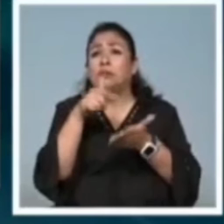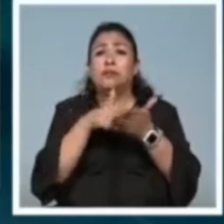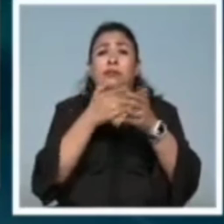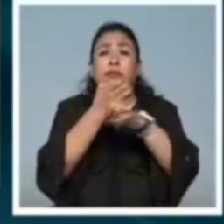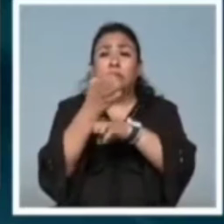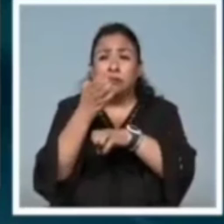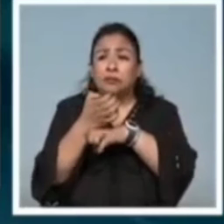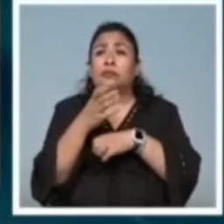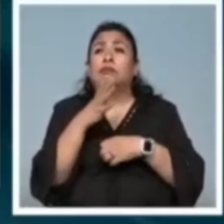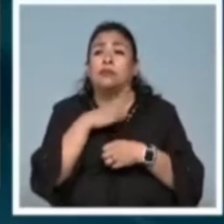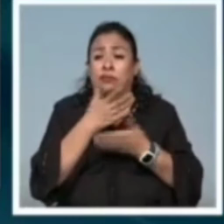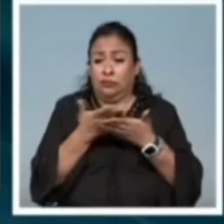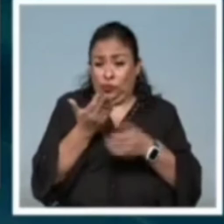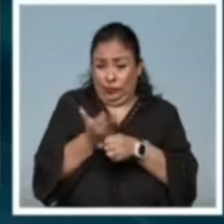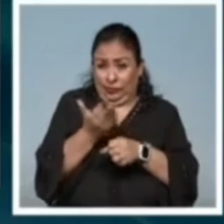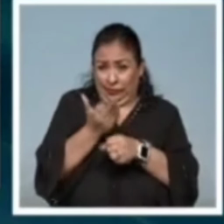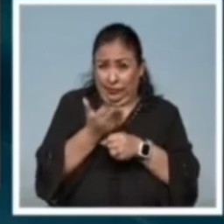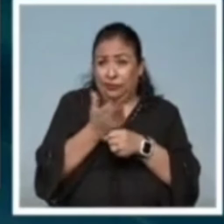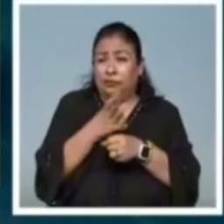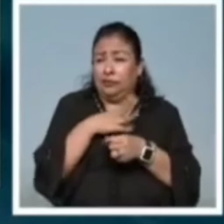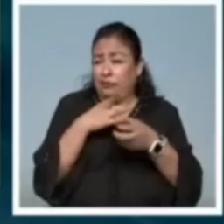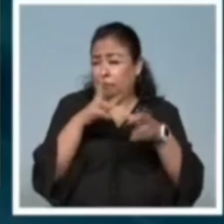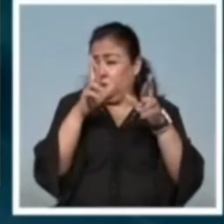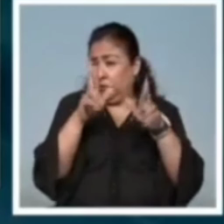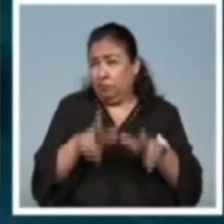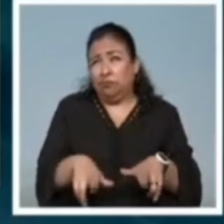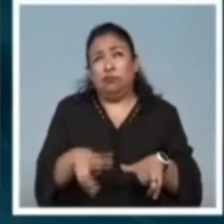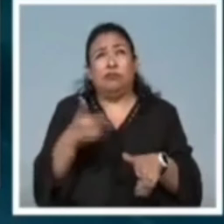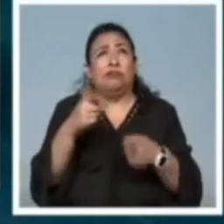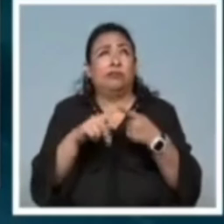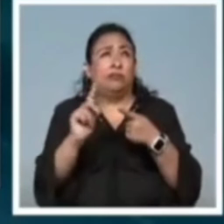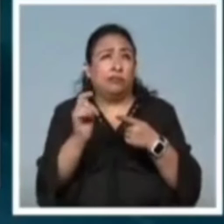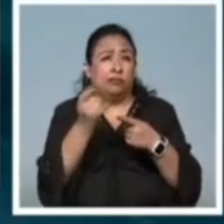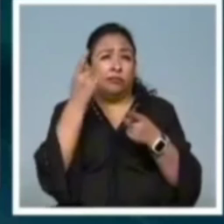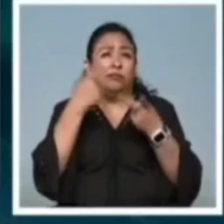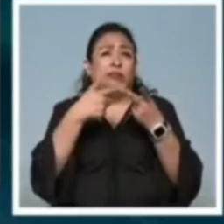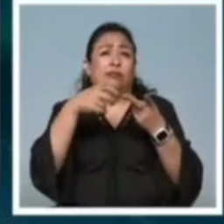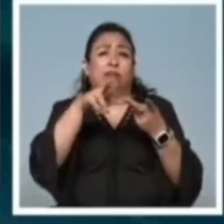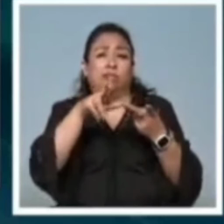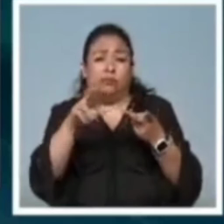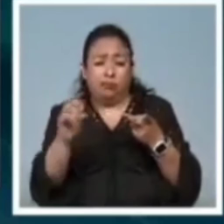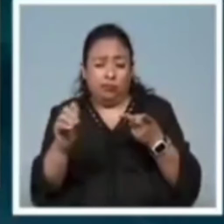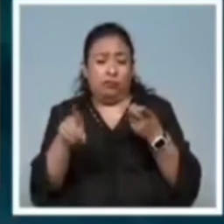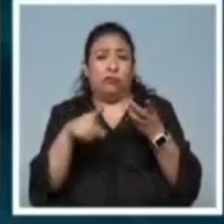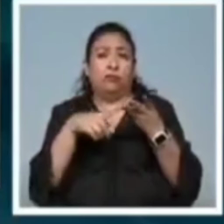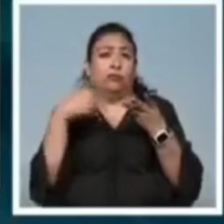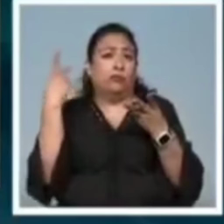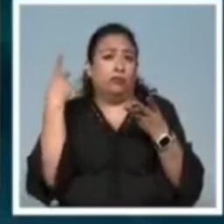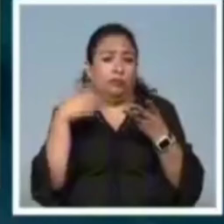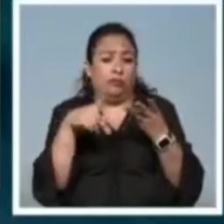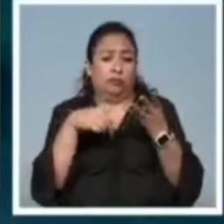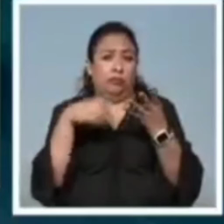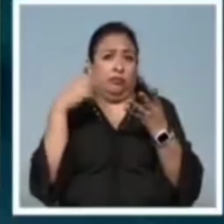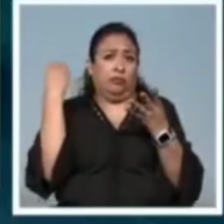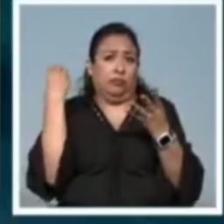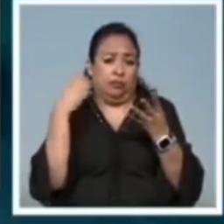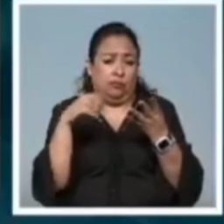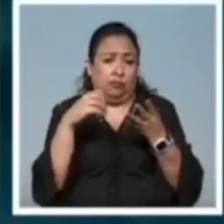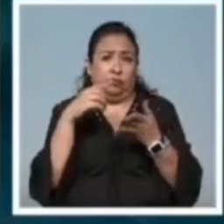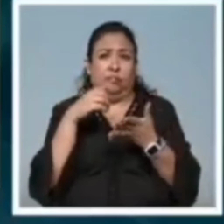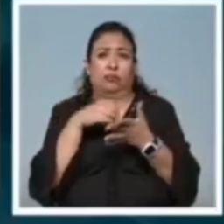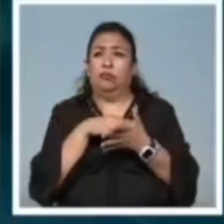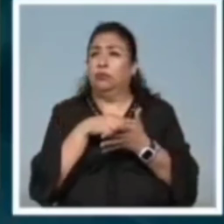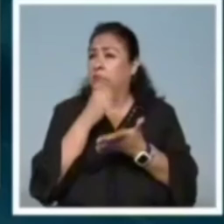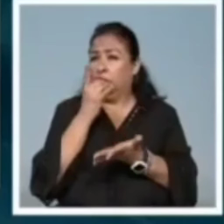estados. Ahorita hay representaciones desde Tijuana, Quintana Roo, Puebla, Oaxaca,